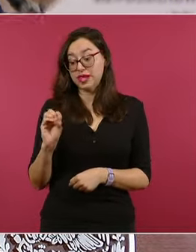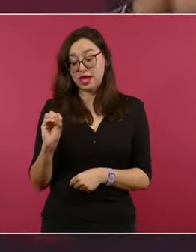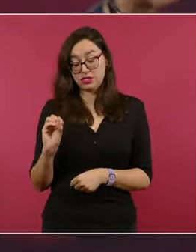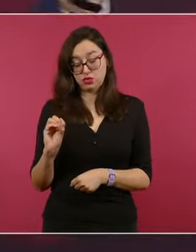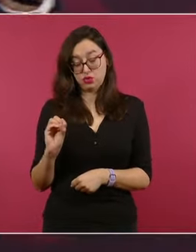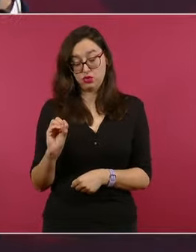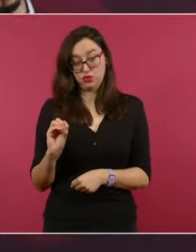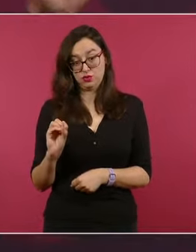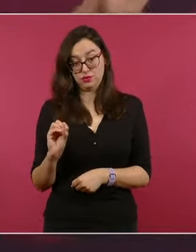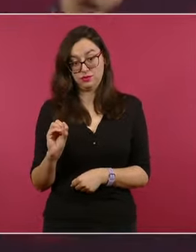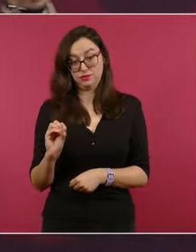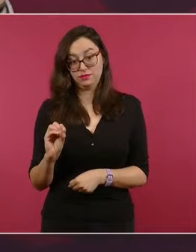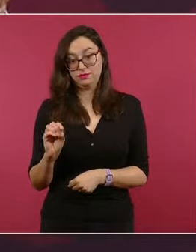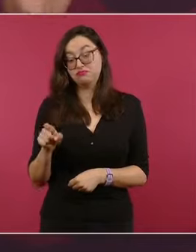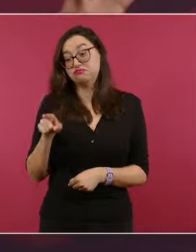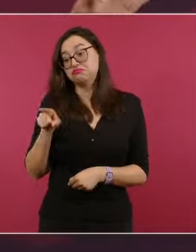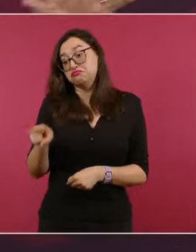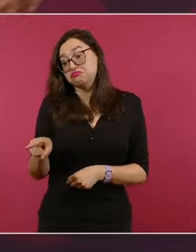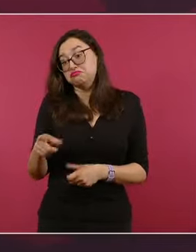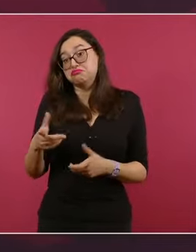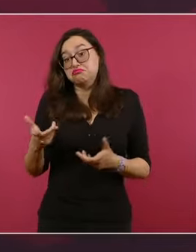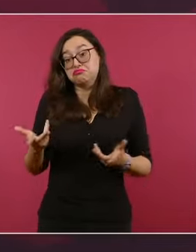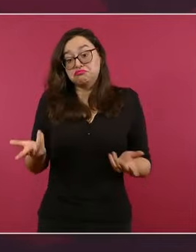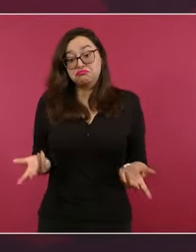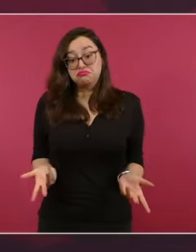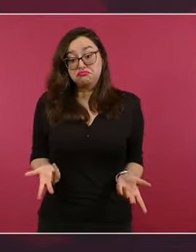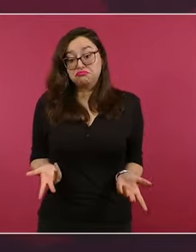tiene otros